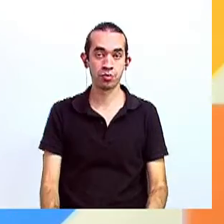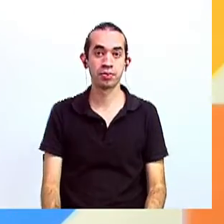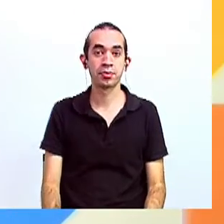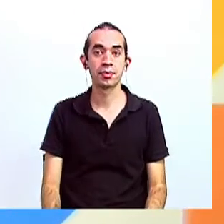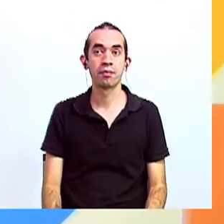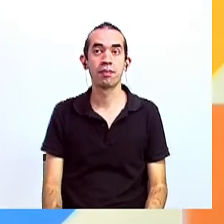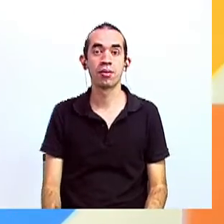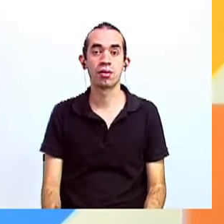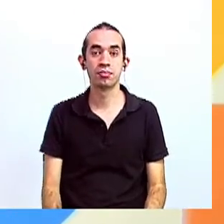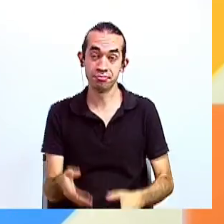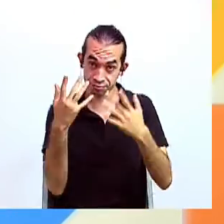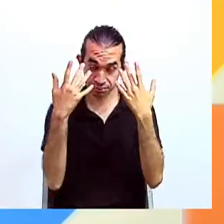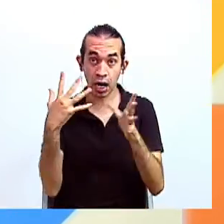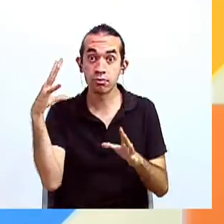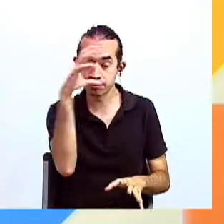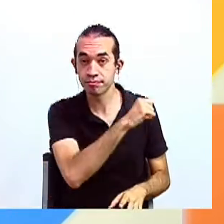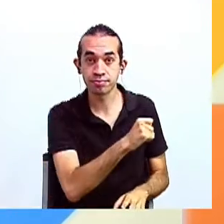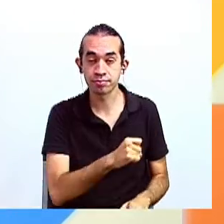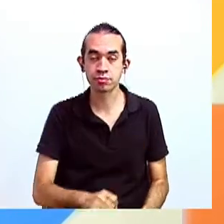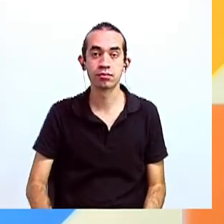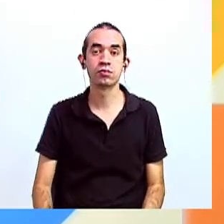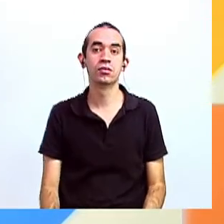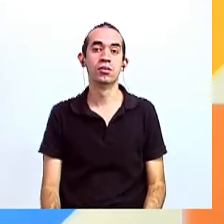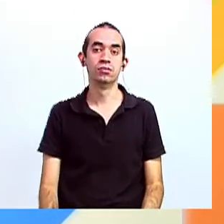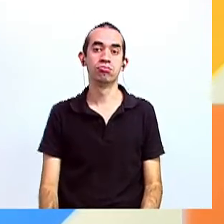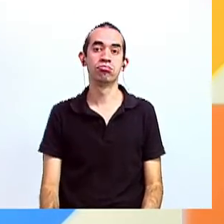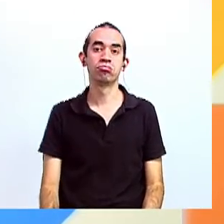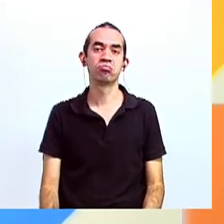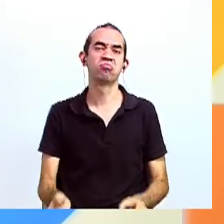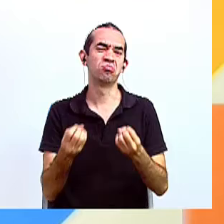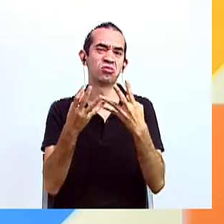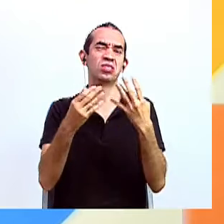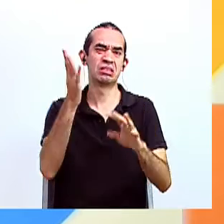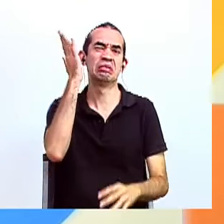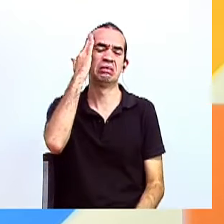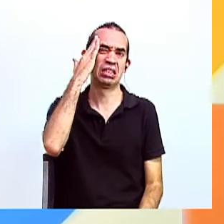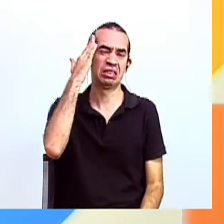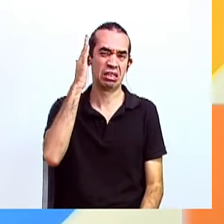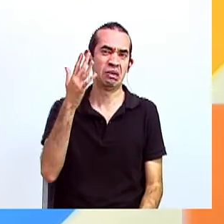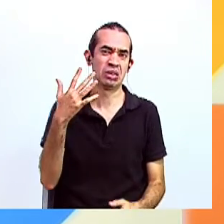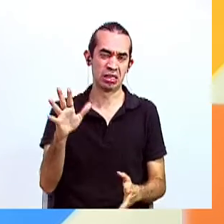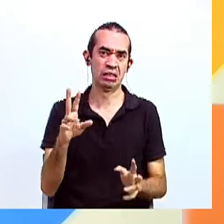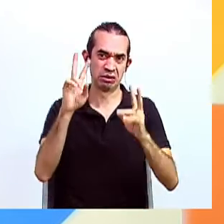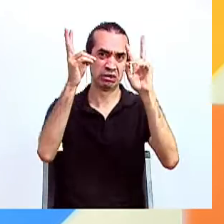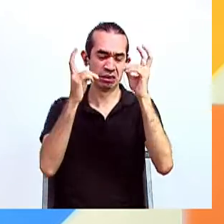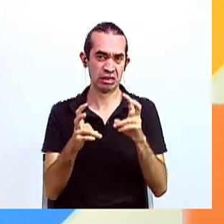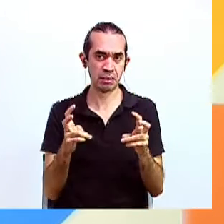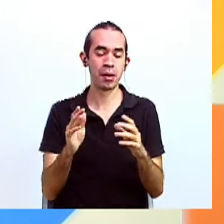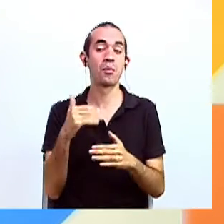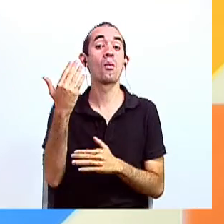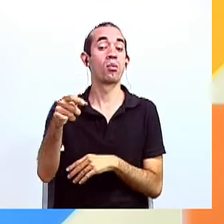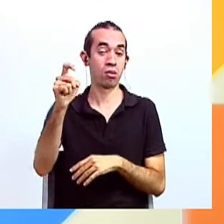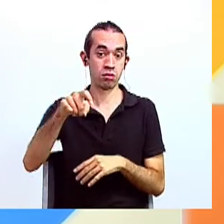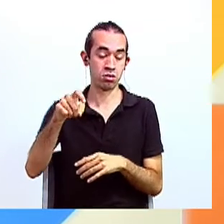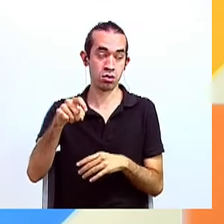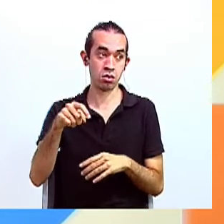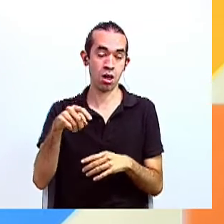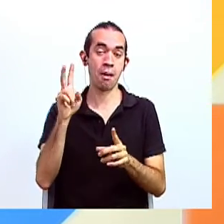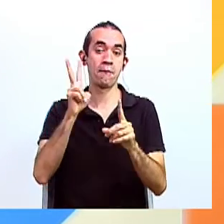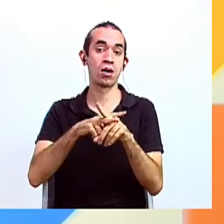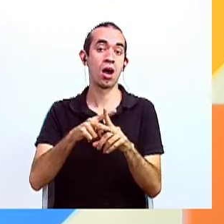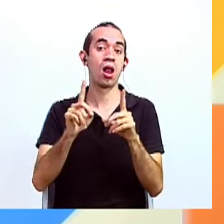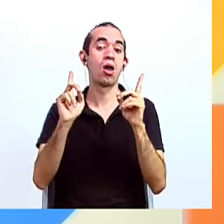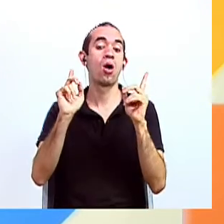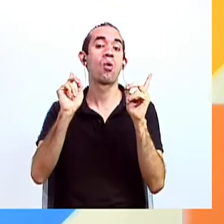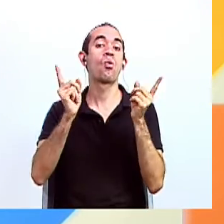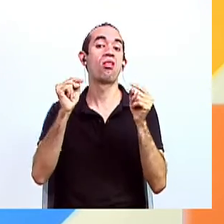¿Se dieron cuenta? Muchas de esas cosas ya ustedes las conocían y las vamos a ocupar para este nuevo tema. El